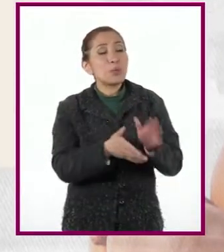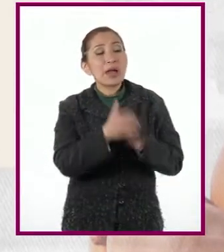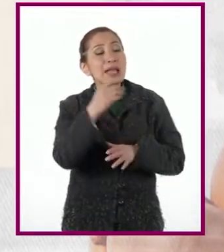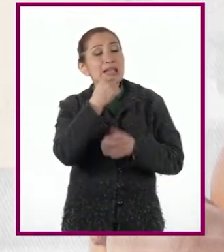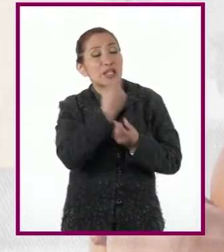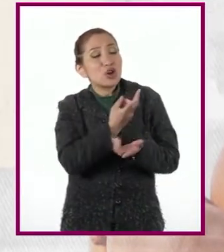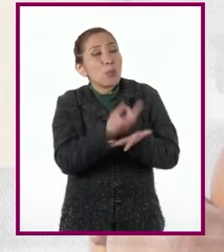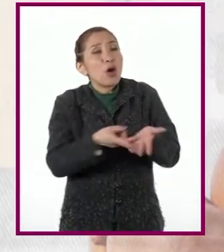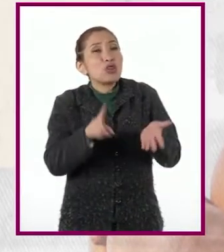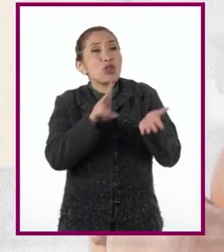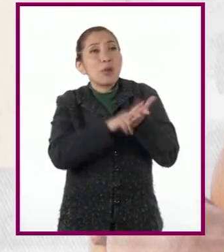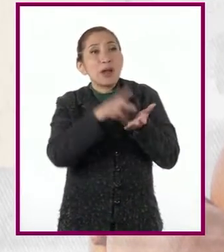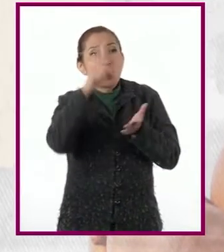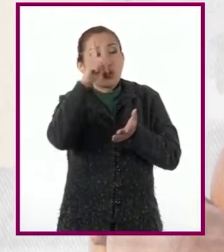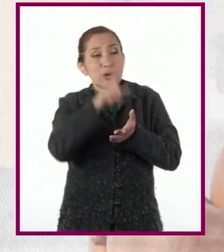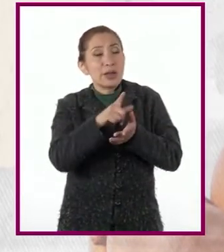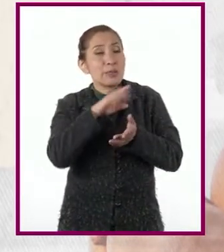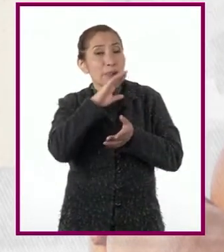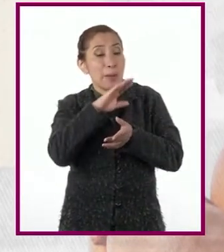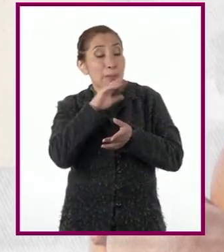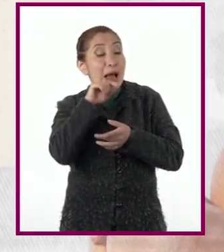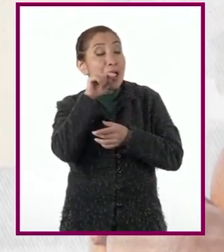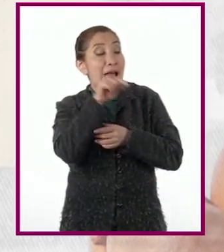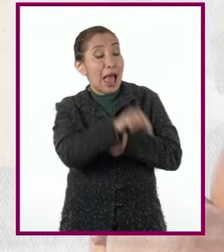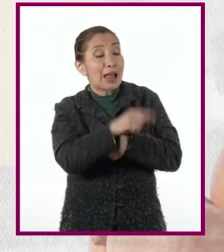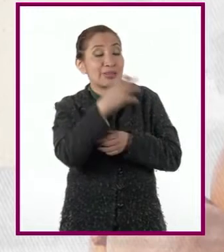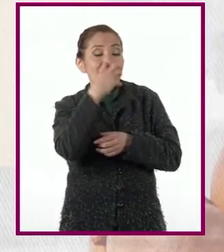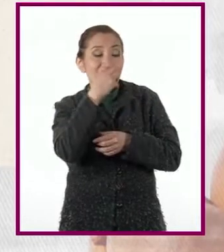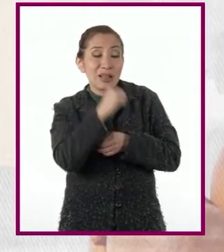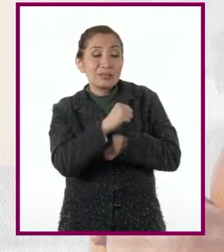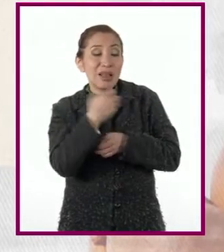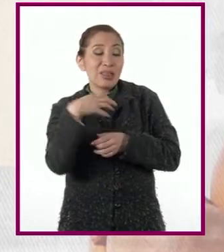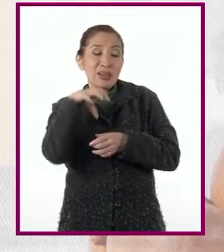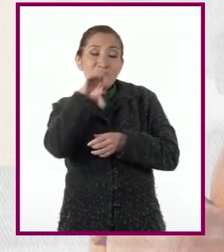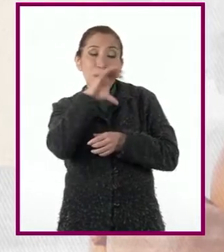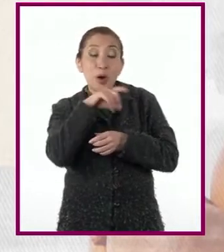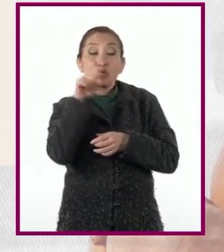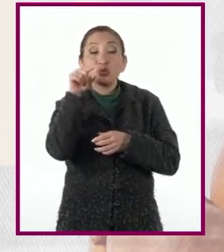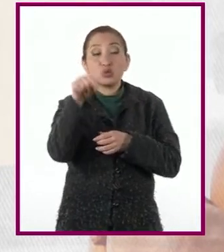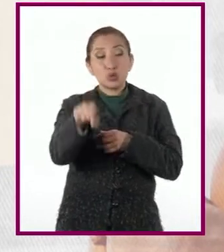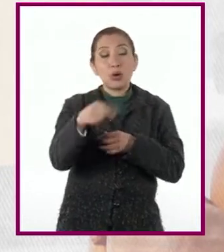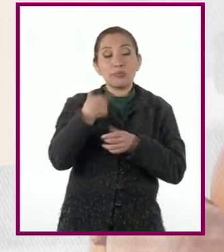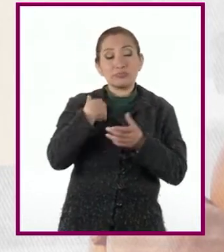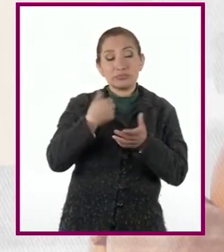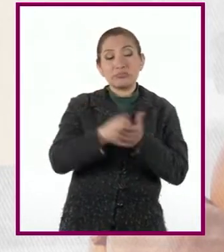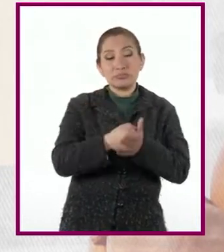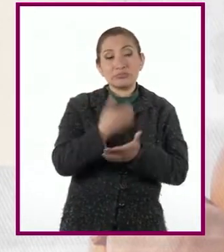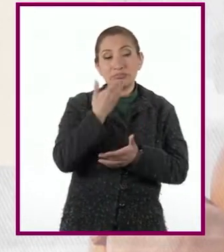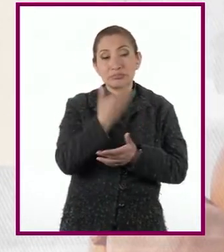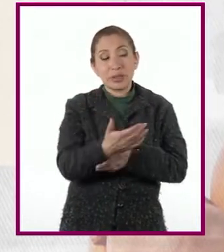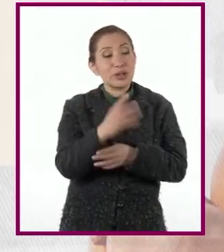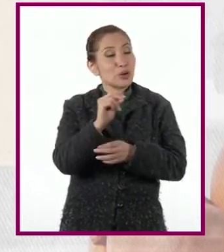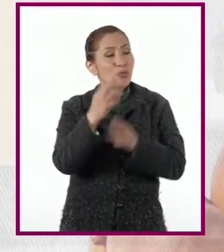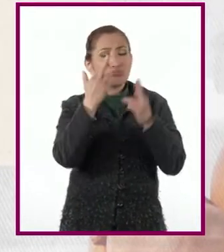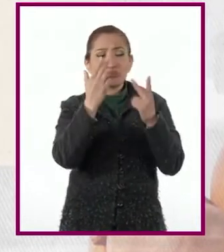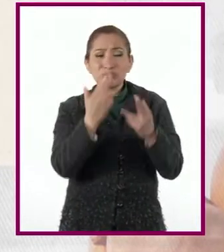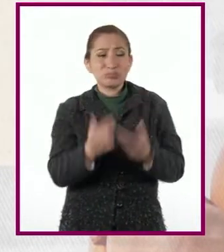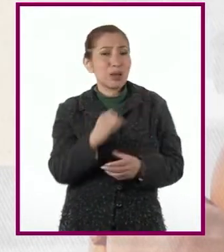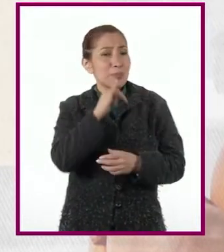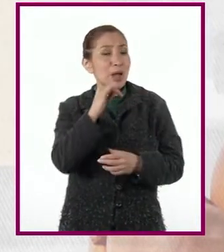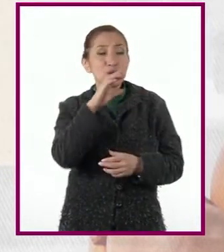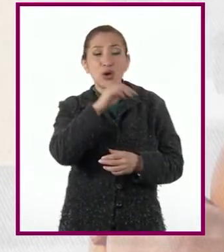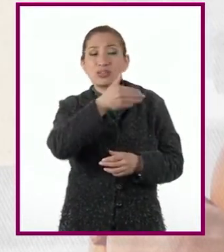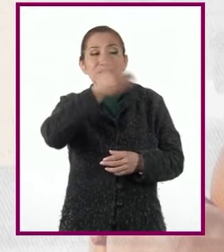en la doble luna del pecho, él triste de cebolla, tú satisfecho. No te derrumbes,